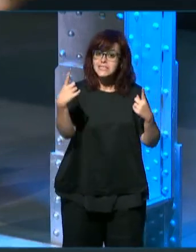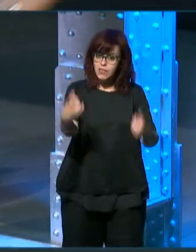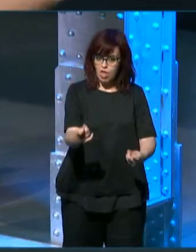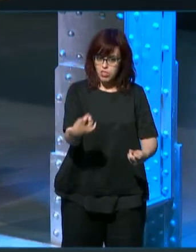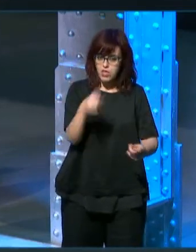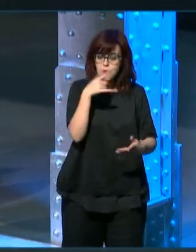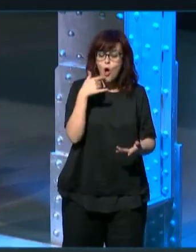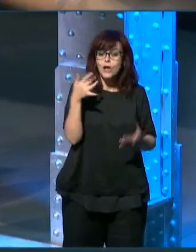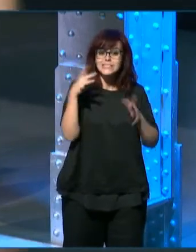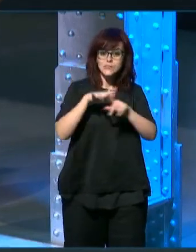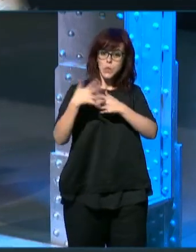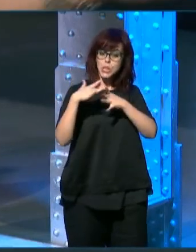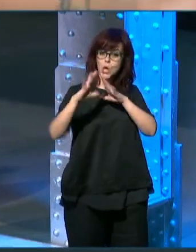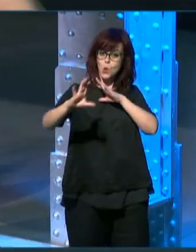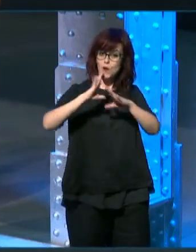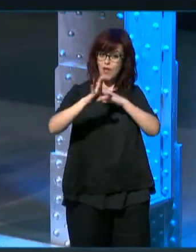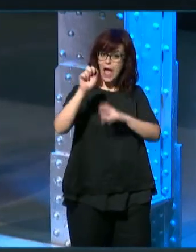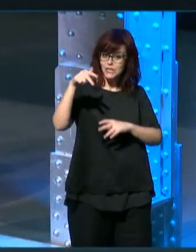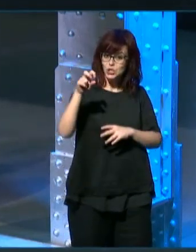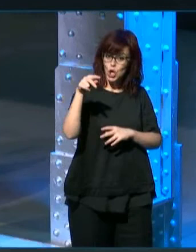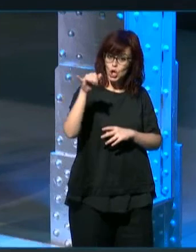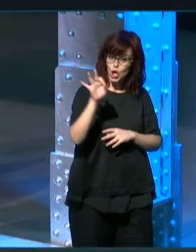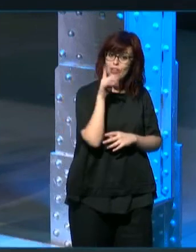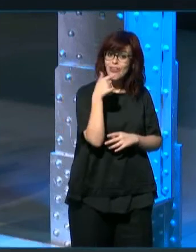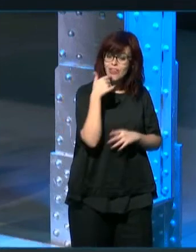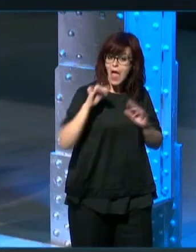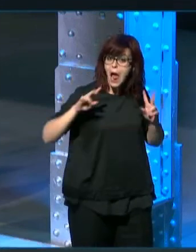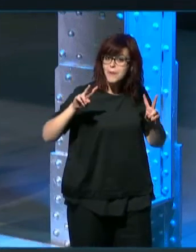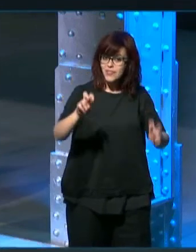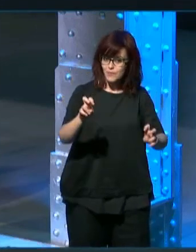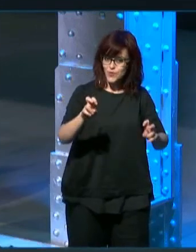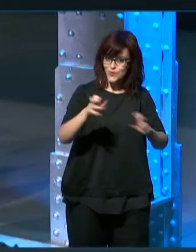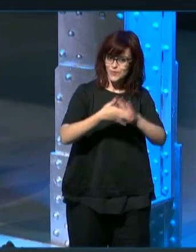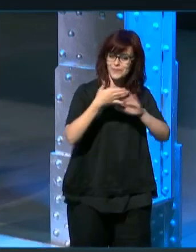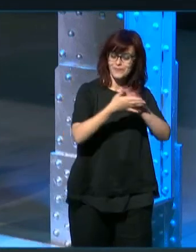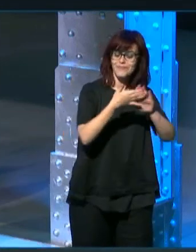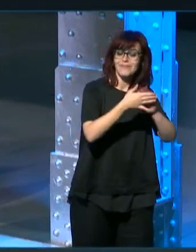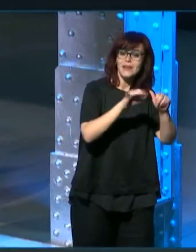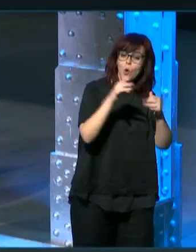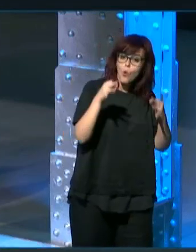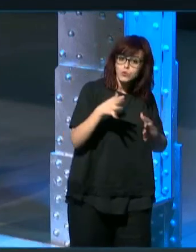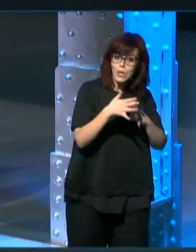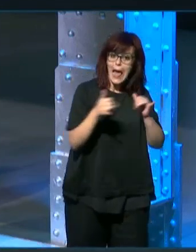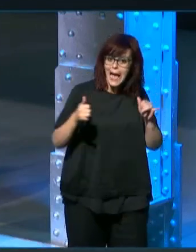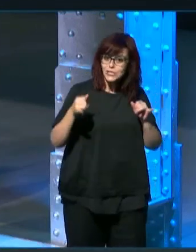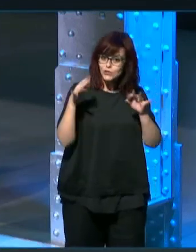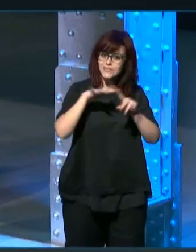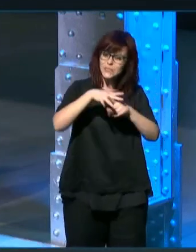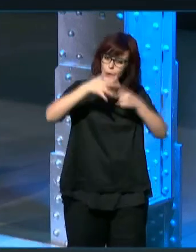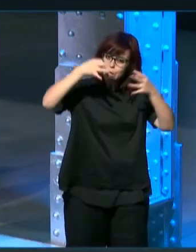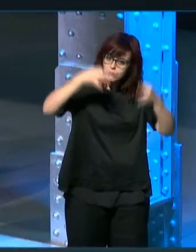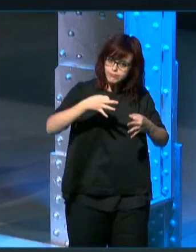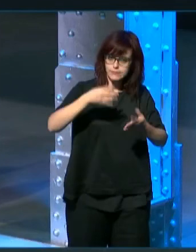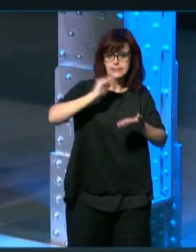ese acto comunicativo que decía Antonio al principio del todo, que sea el acto de escribir, ¿no? Es